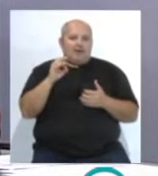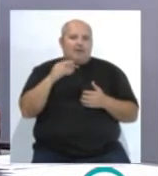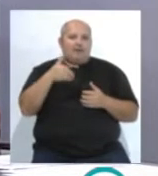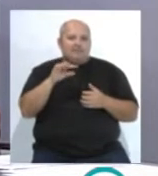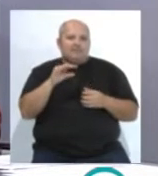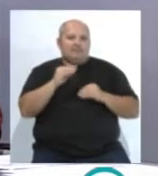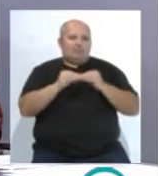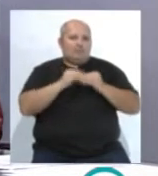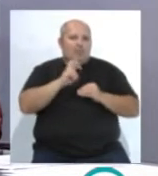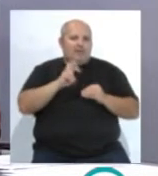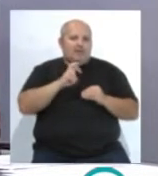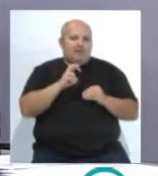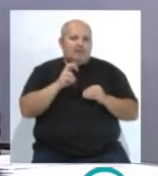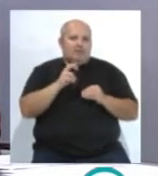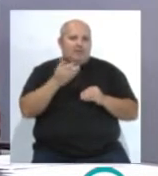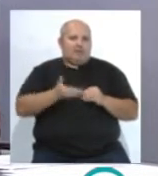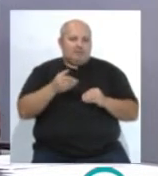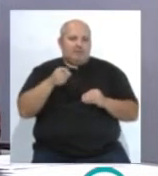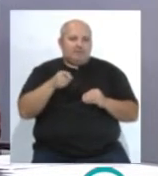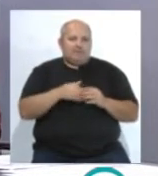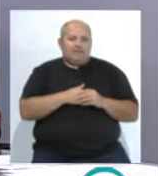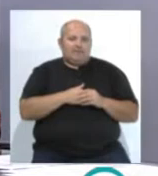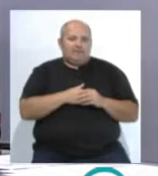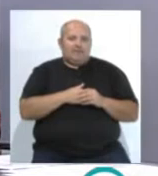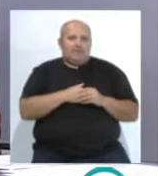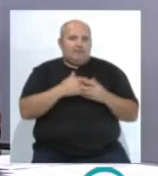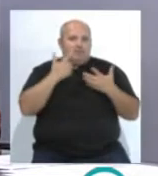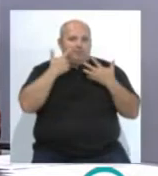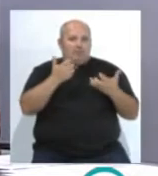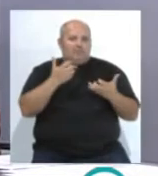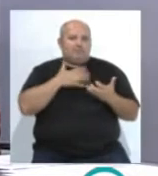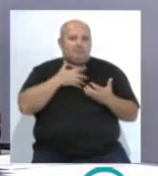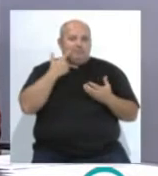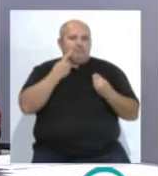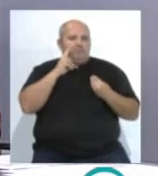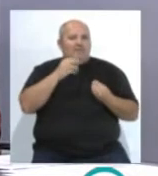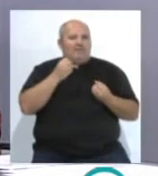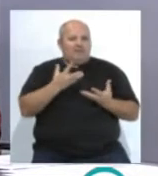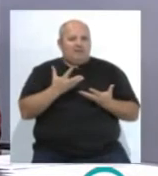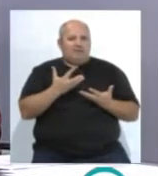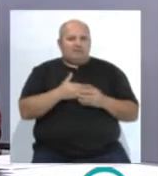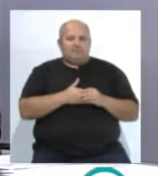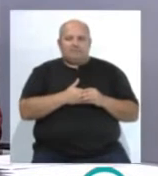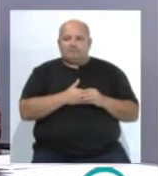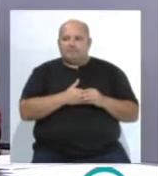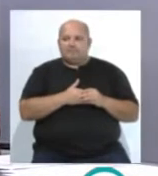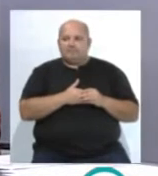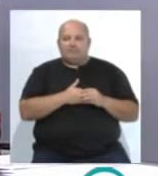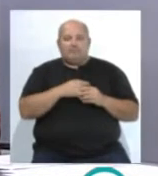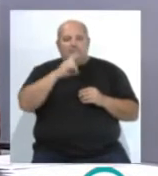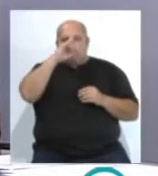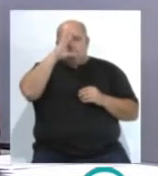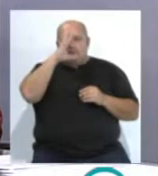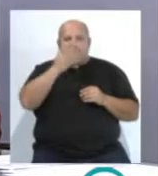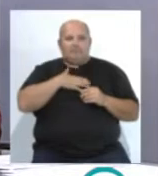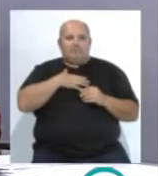en el campo, eso sería importantísimo, ¿no? En ese aspecto pues se lo vi bien, ¿no? Que la entrada de Salvi, quizá me sorprendió un